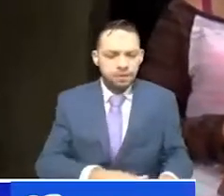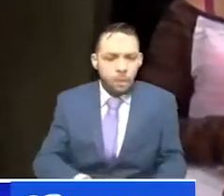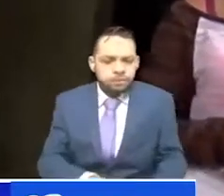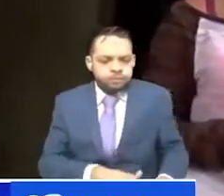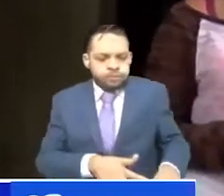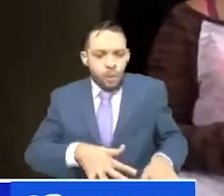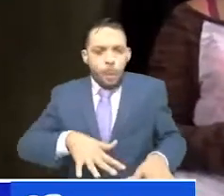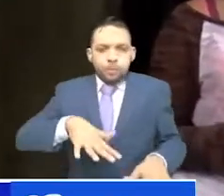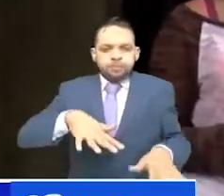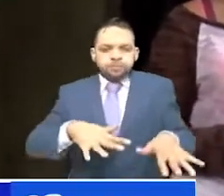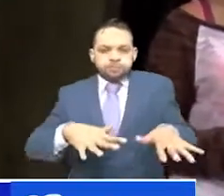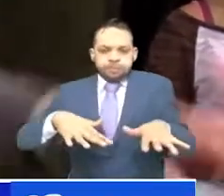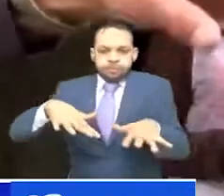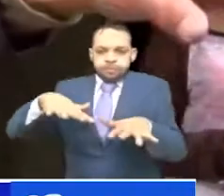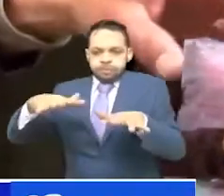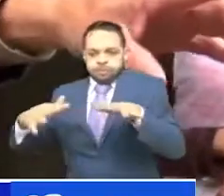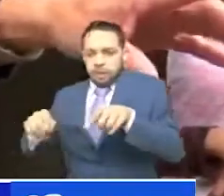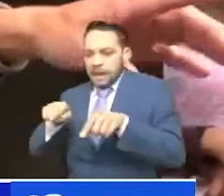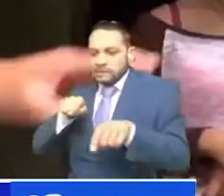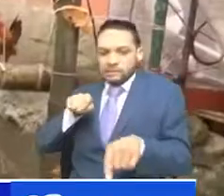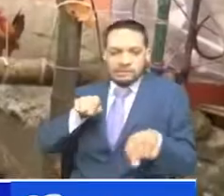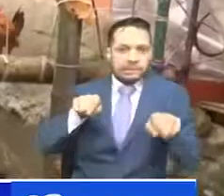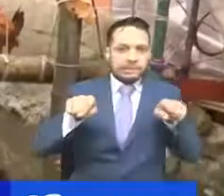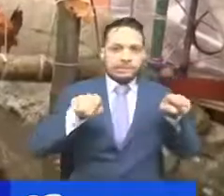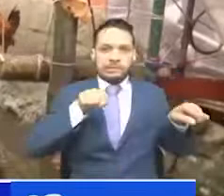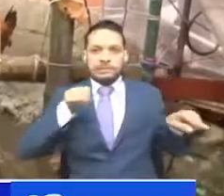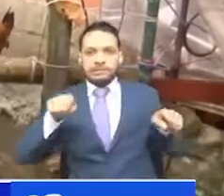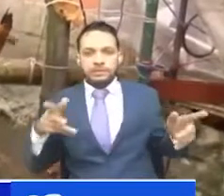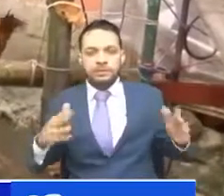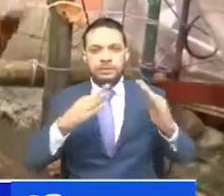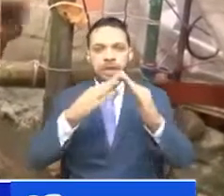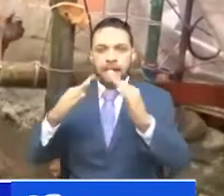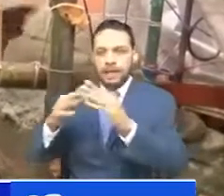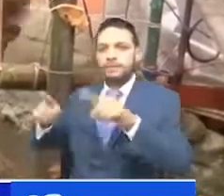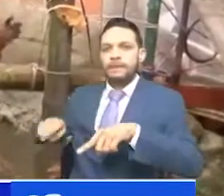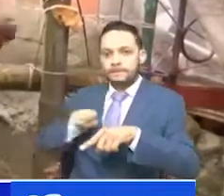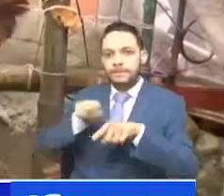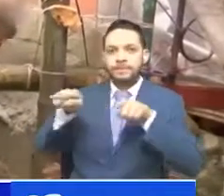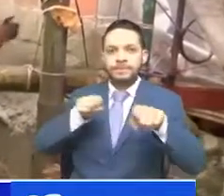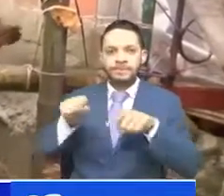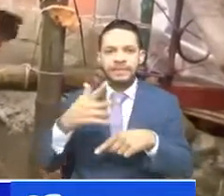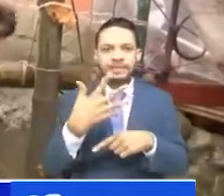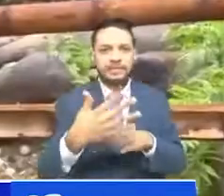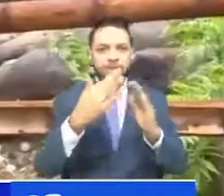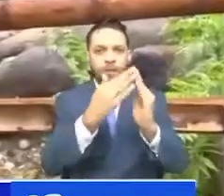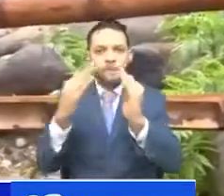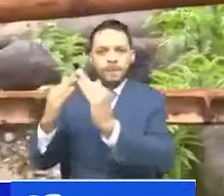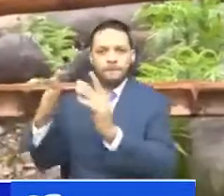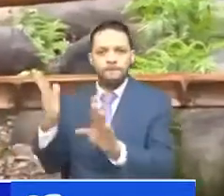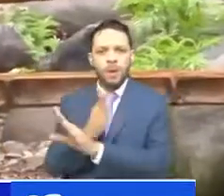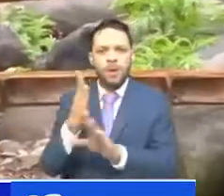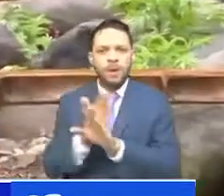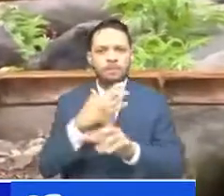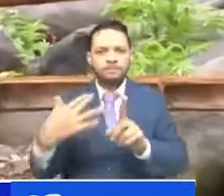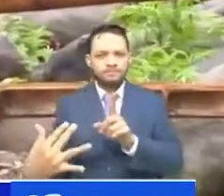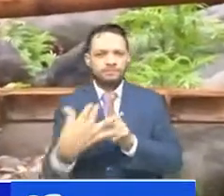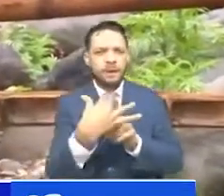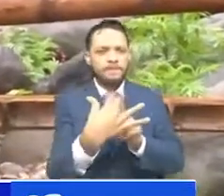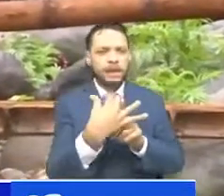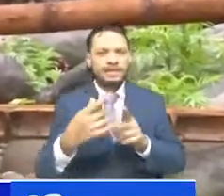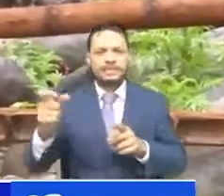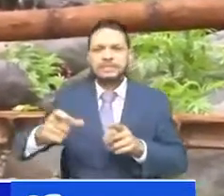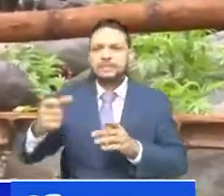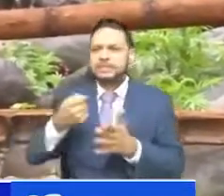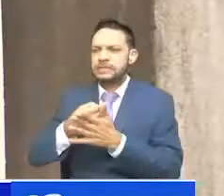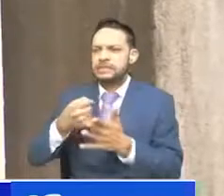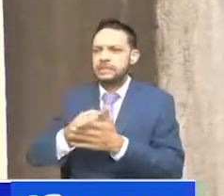inundó, esas casas. 5 viviendas se vieron afectadas. Los ciudadanos pidieron solución a este problema que se